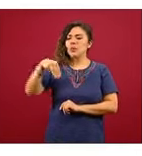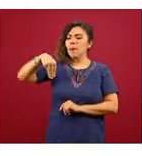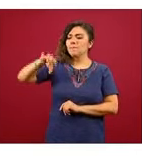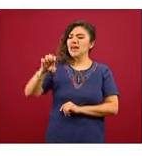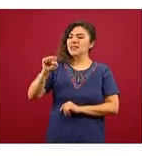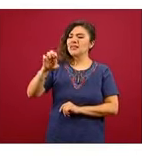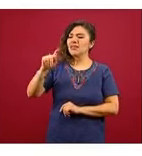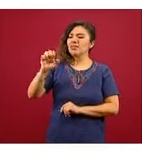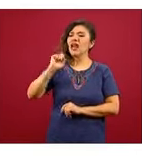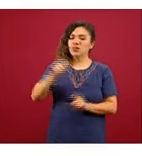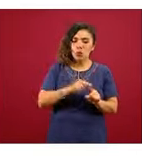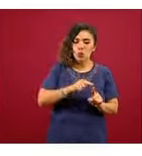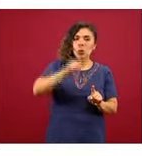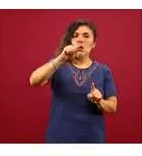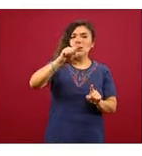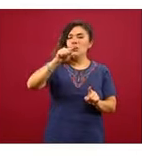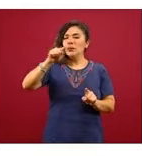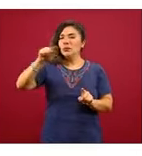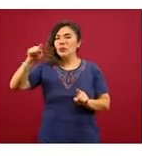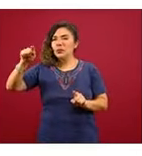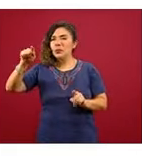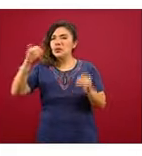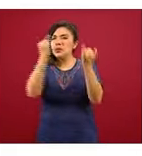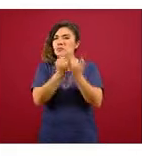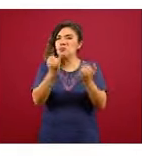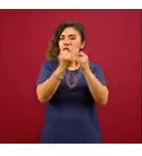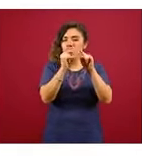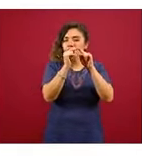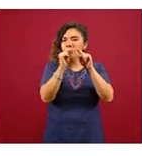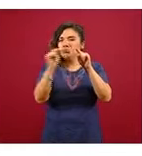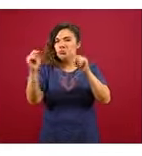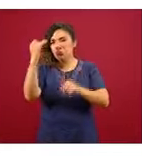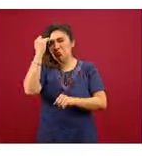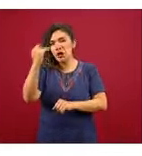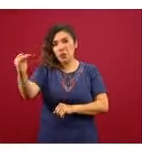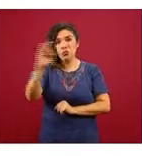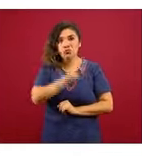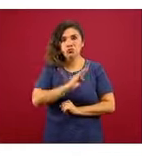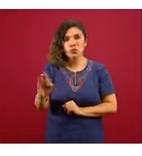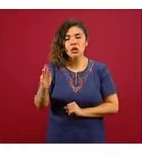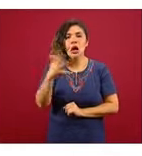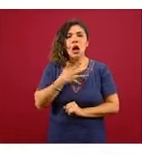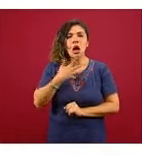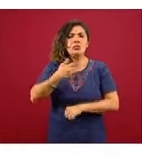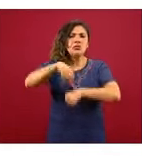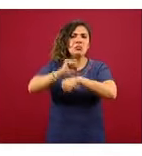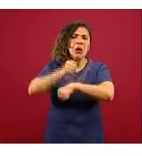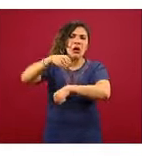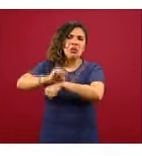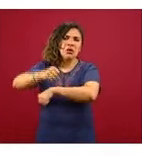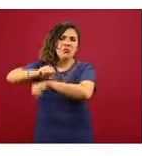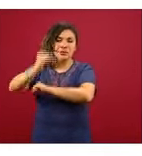de transmisión o que en su momento estas mesetas pueden ser prolongadas, pueden durar varias semanas, aquí